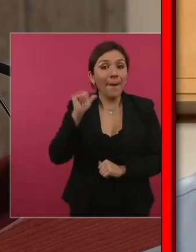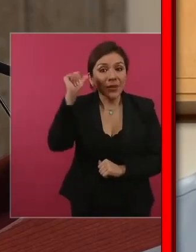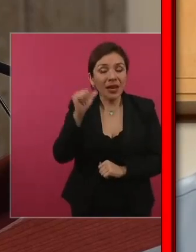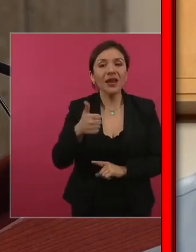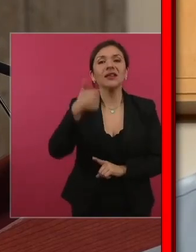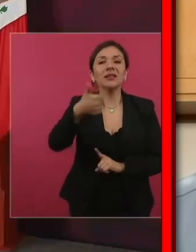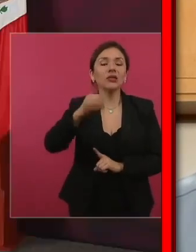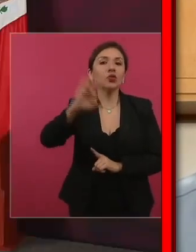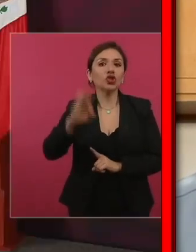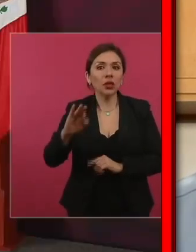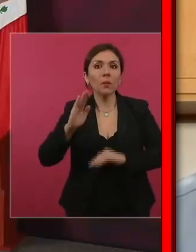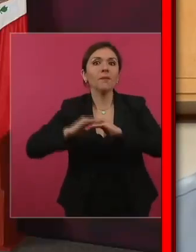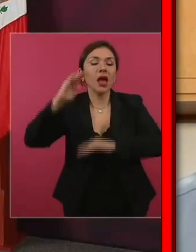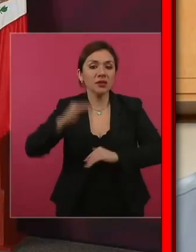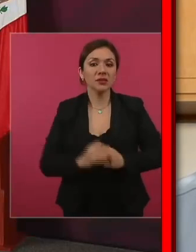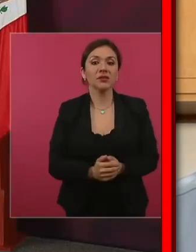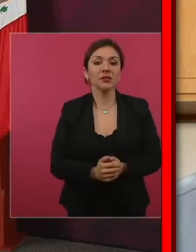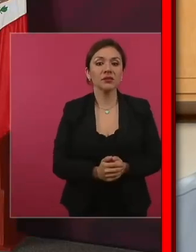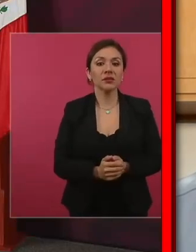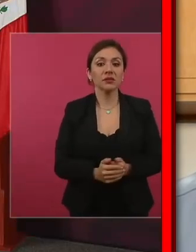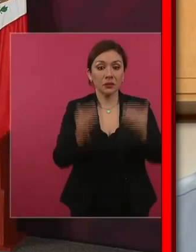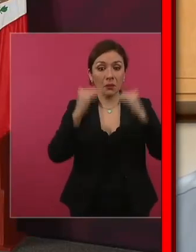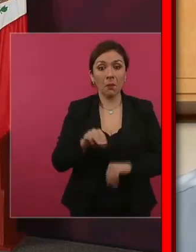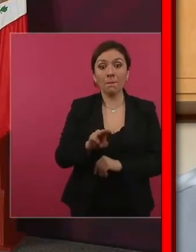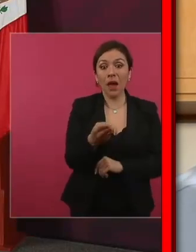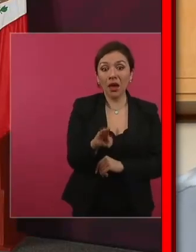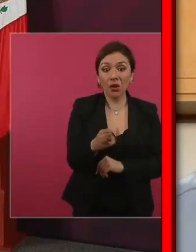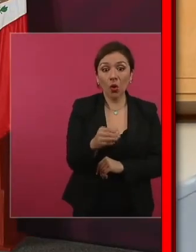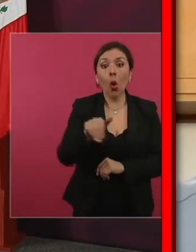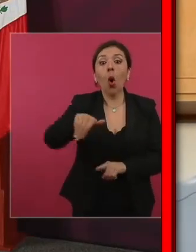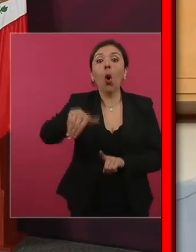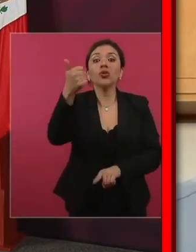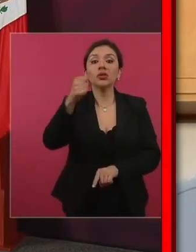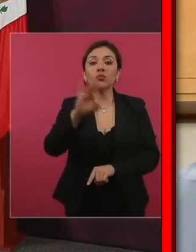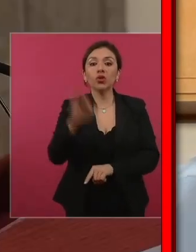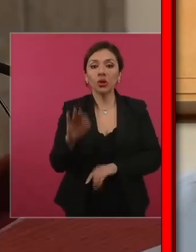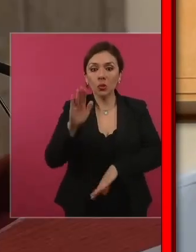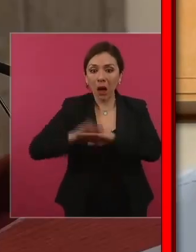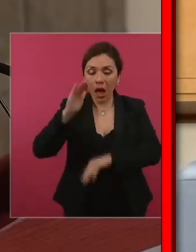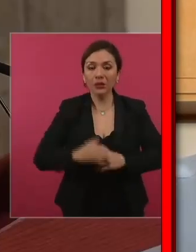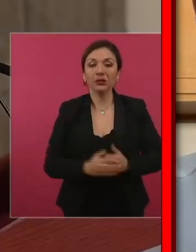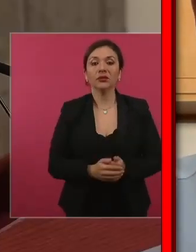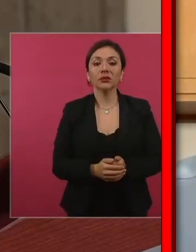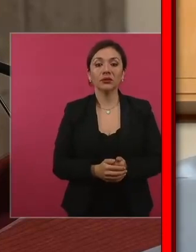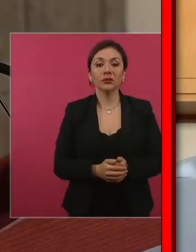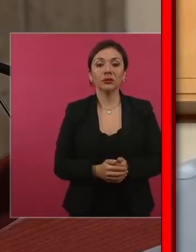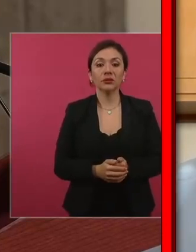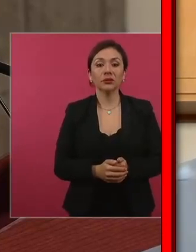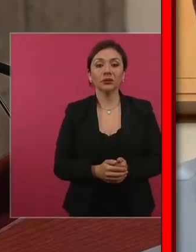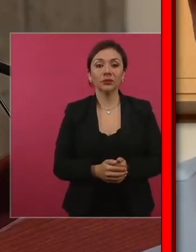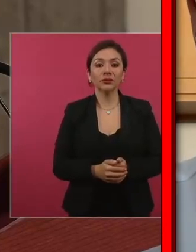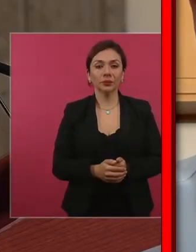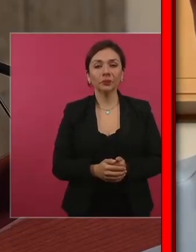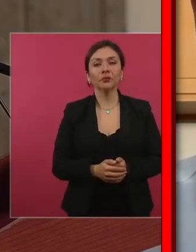6% más mayo 11 por ciento más ya